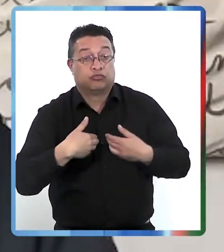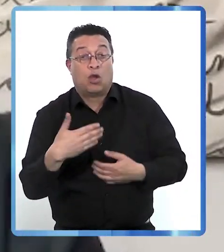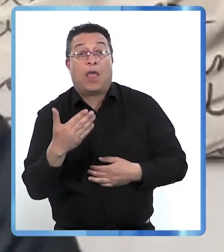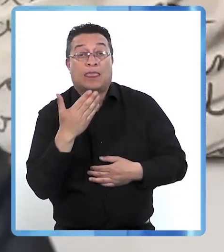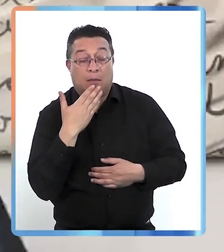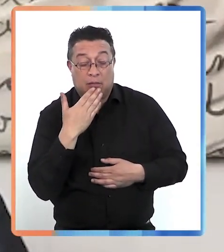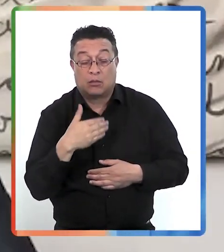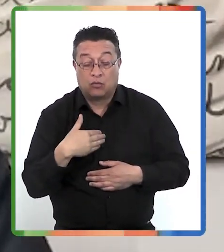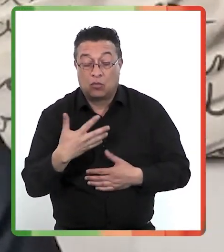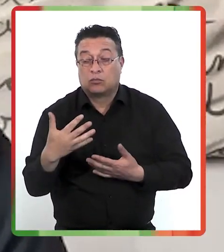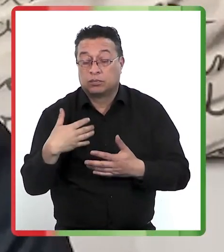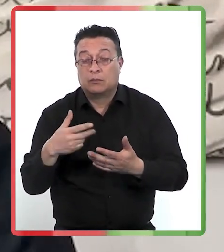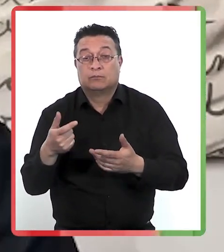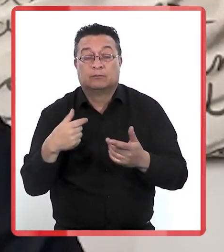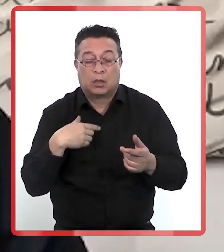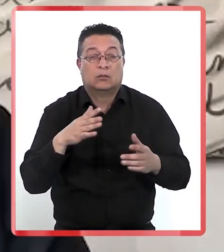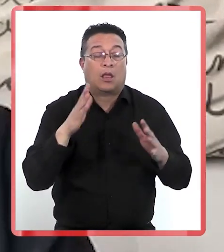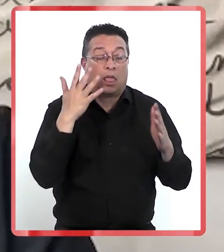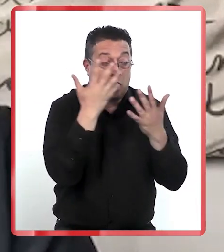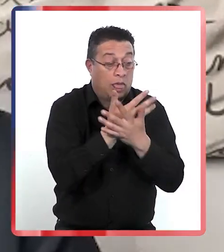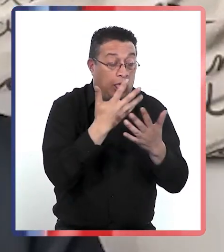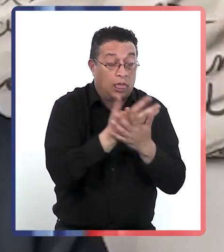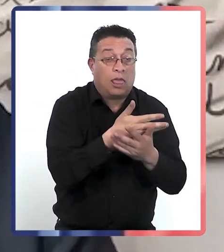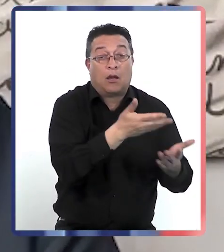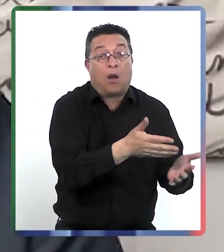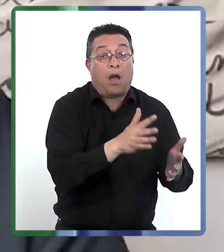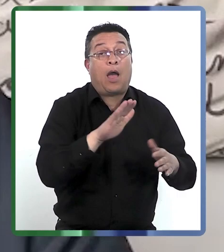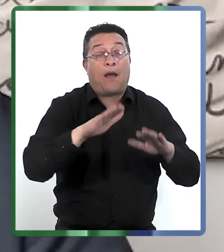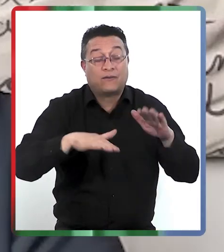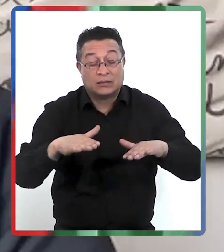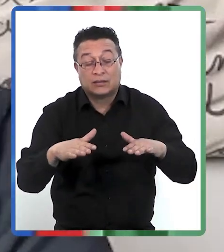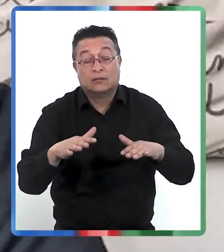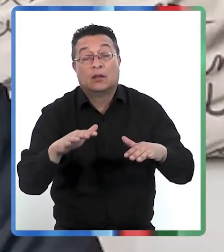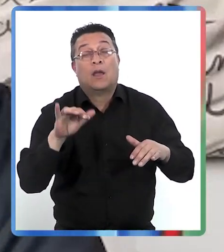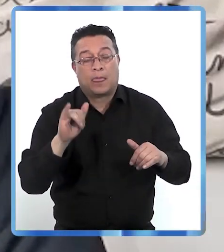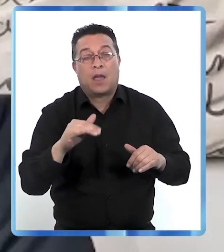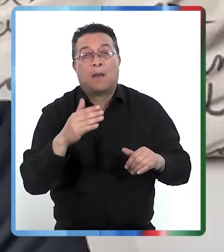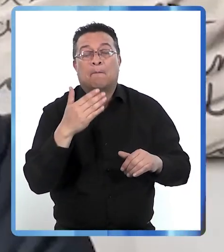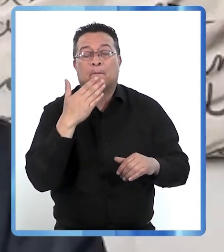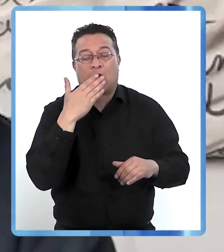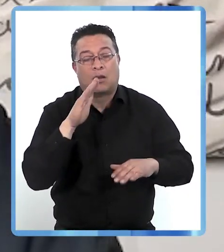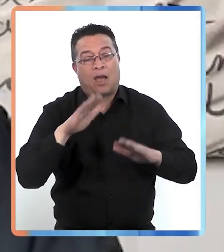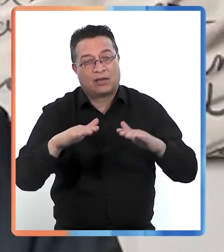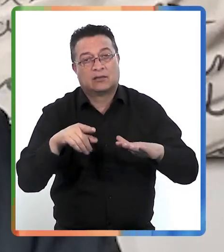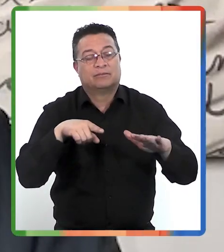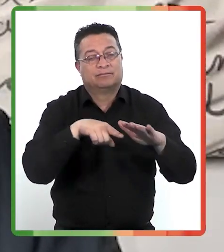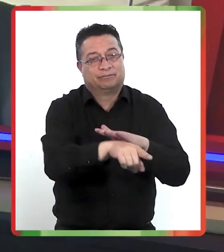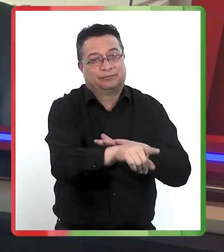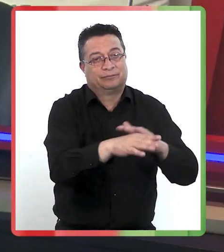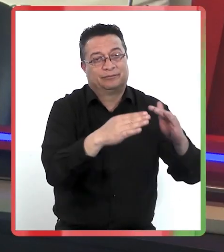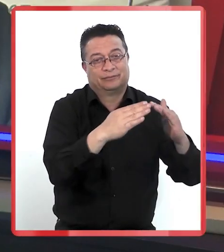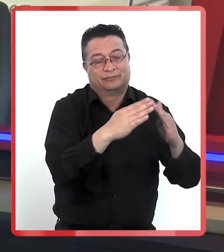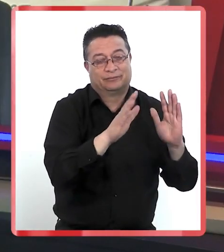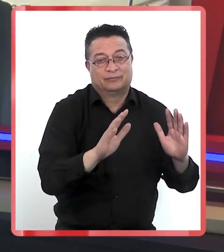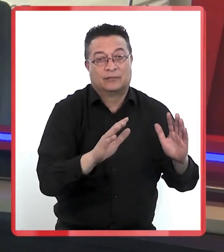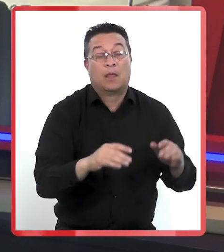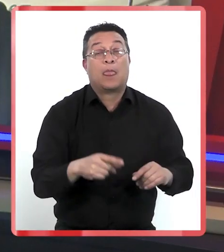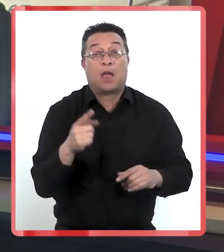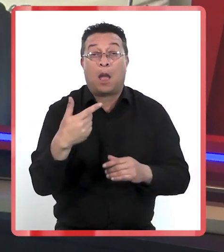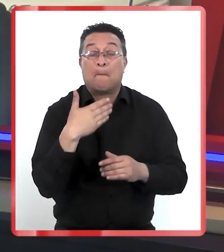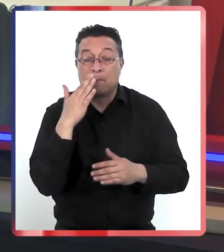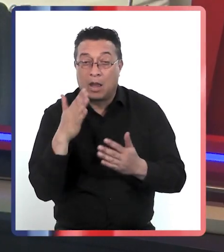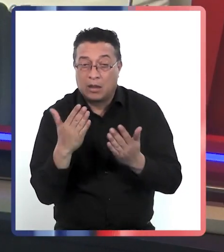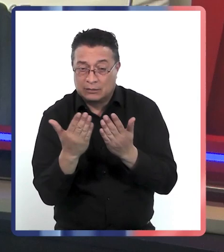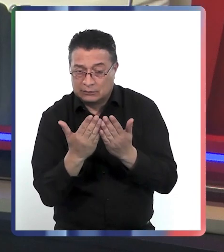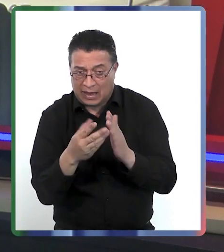y eso hace que además cuide peor y maltrate al paciente, indudablemente lo mejor es la institucionalización. Hay otros estudios que dicen